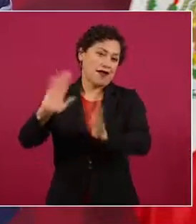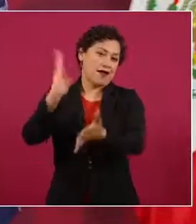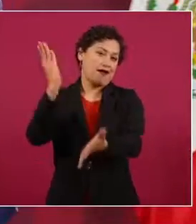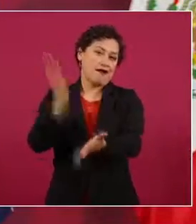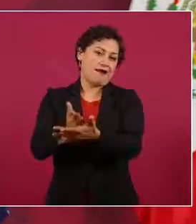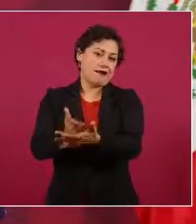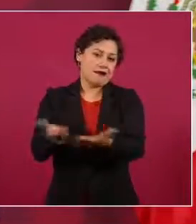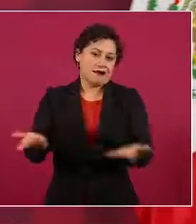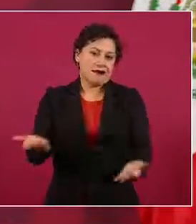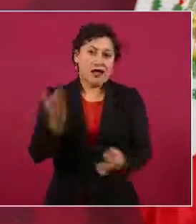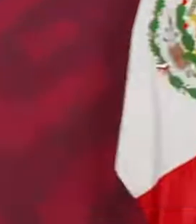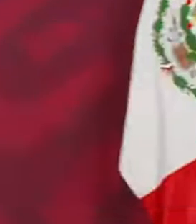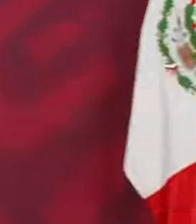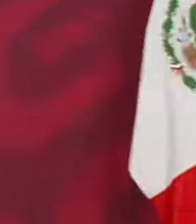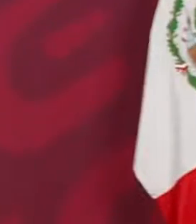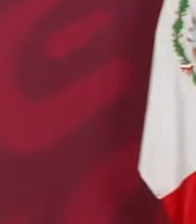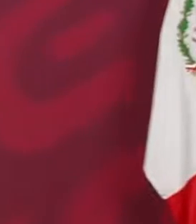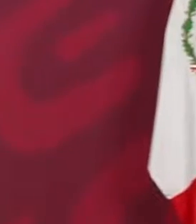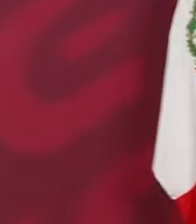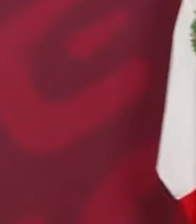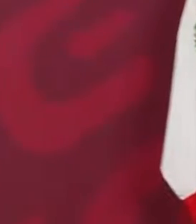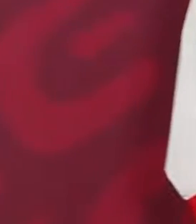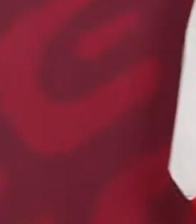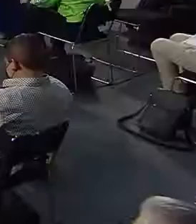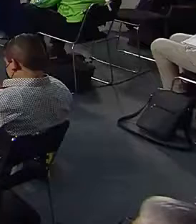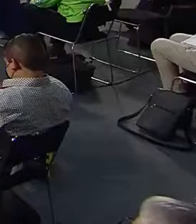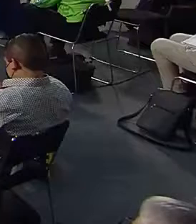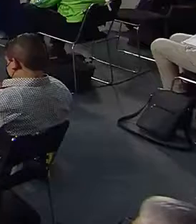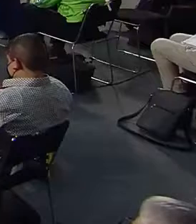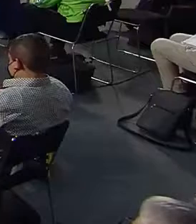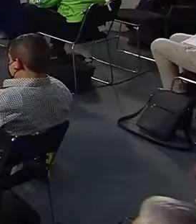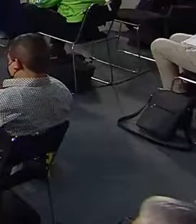Estamos viendo lo que está sucediendo en Europa.